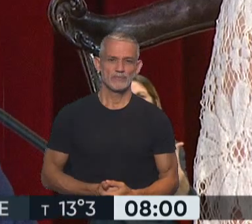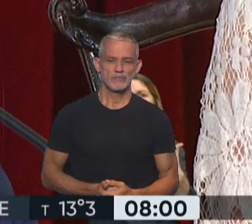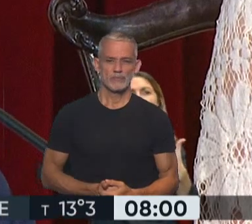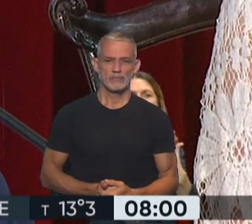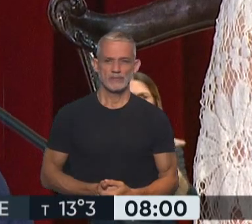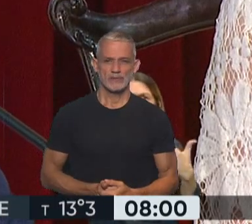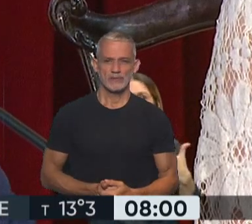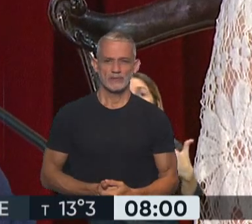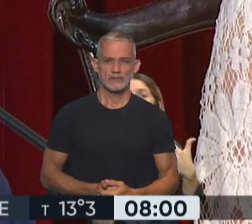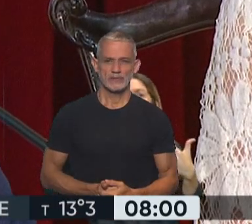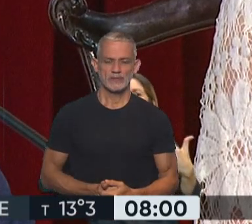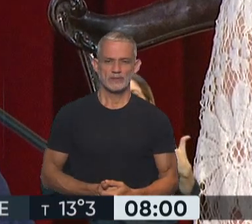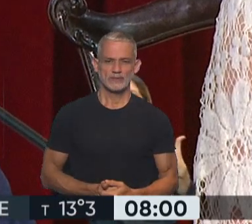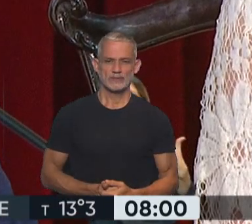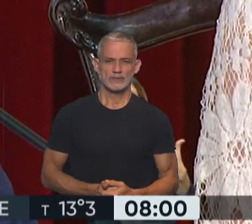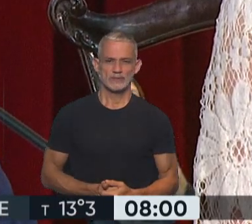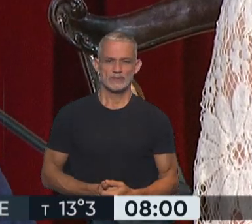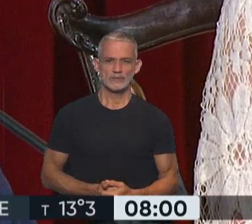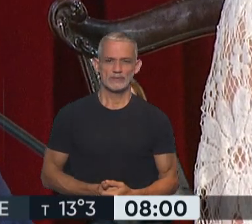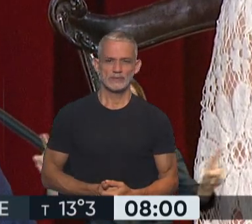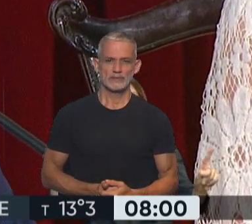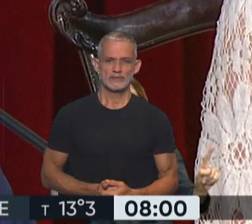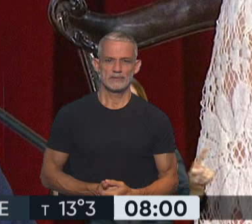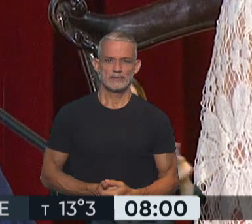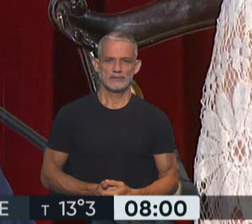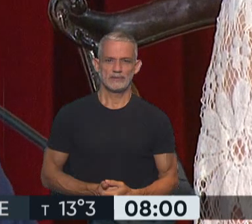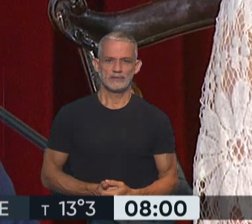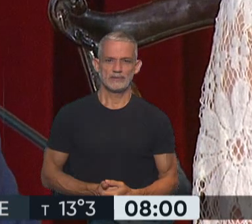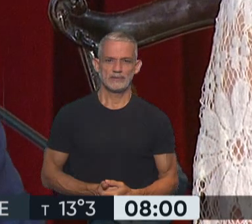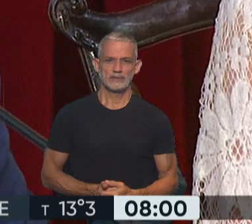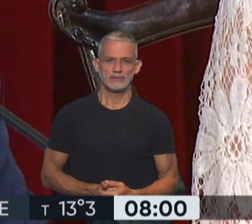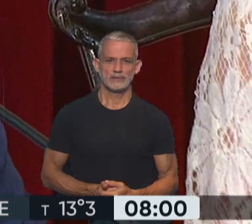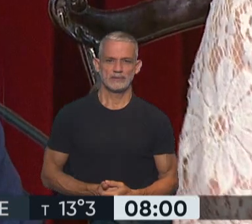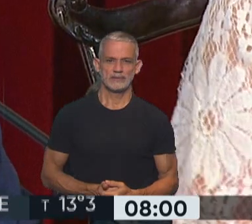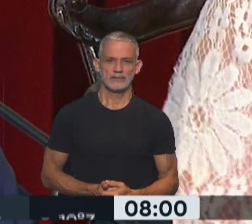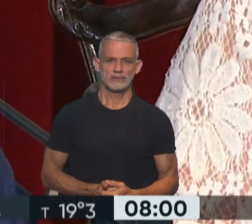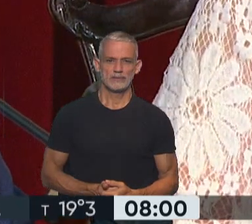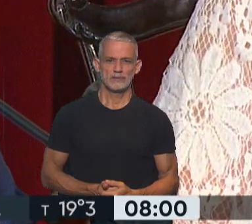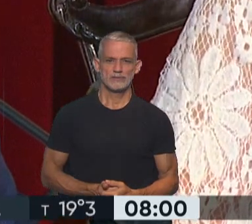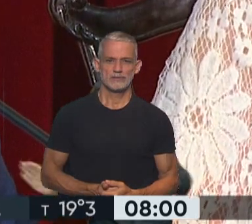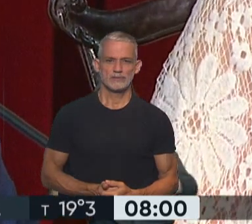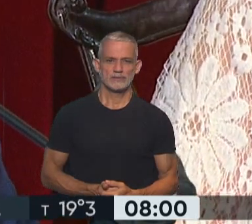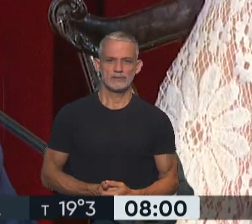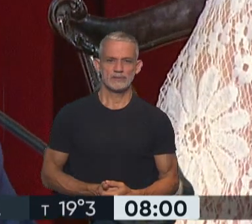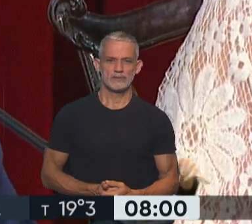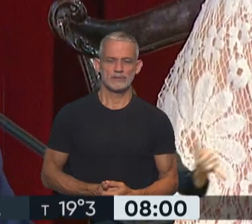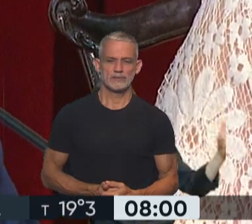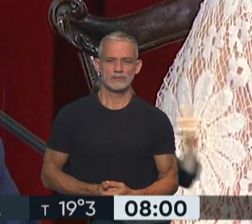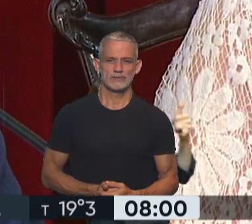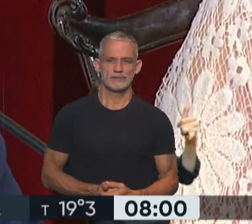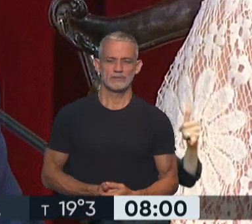En la Argentina no hay espacio para el espionaje político. No se interviene en teléfonos sin causa